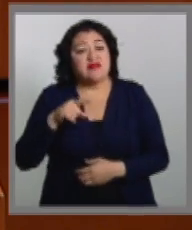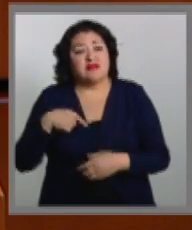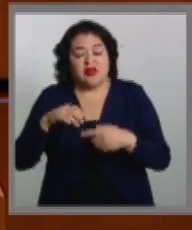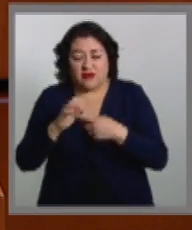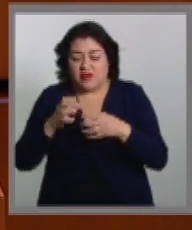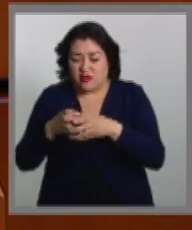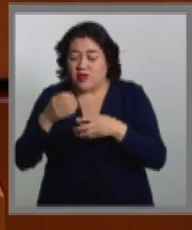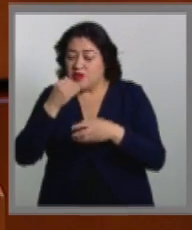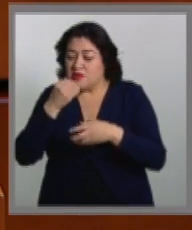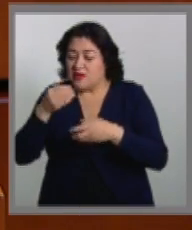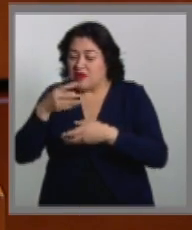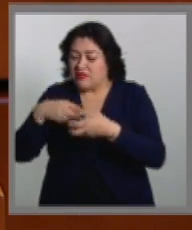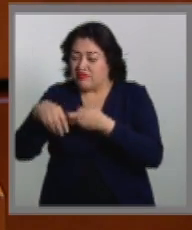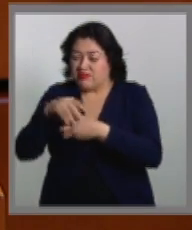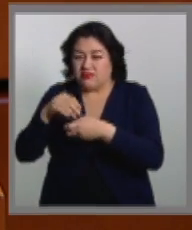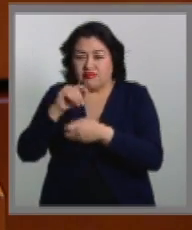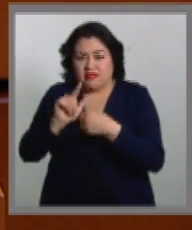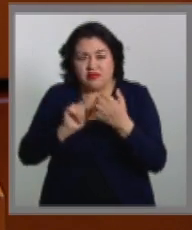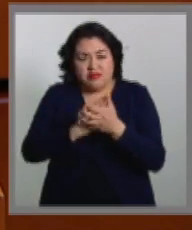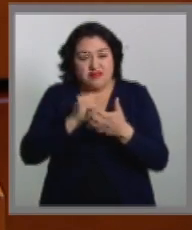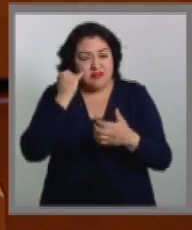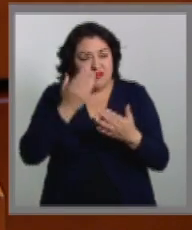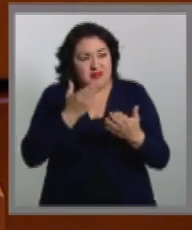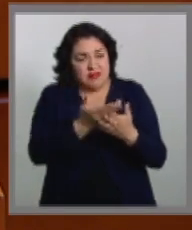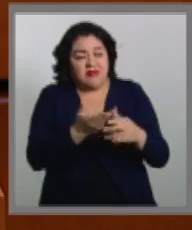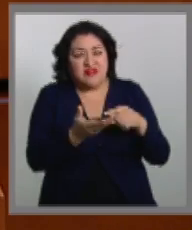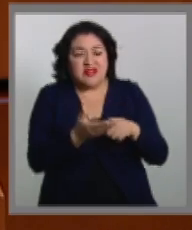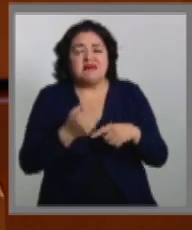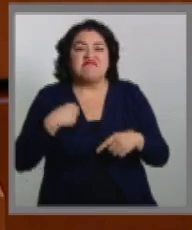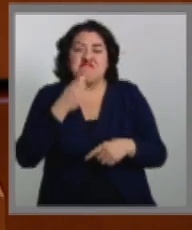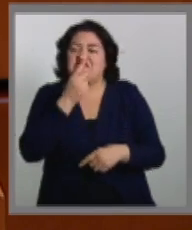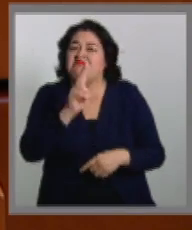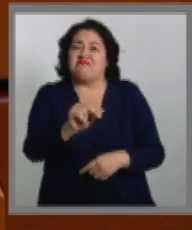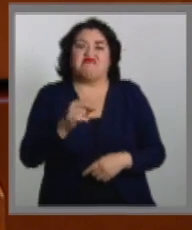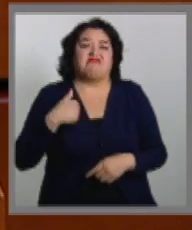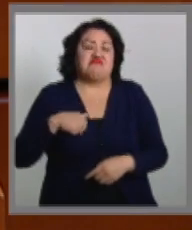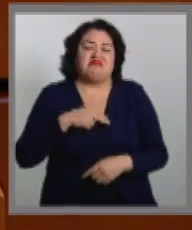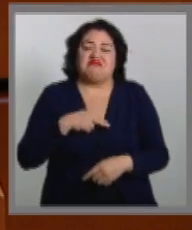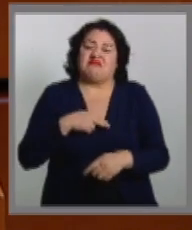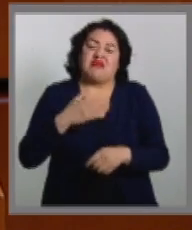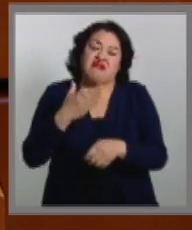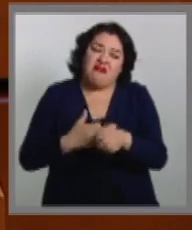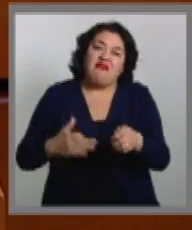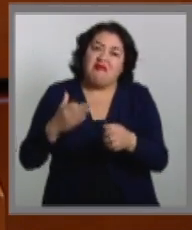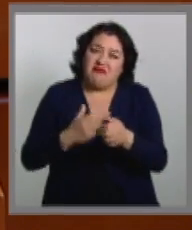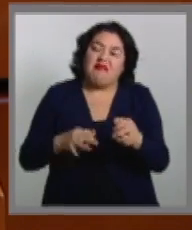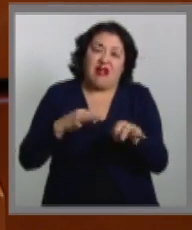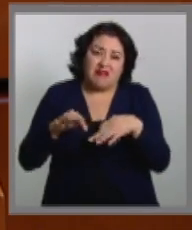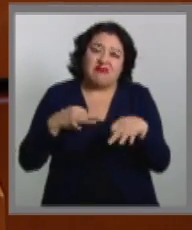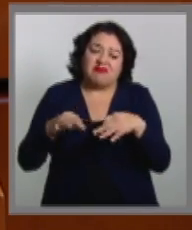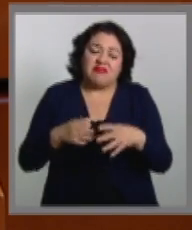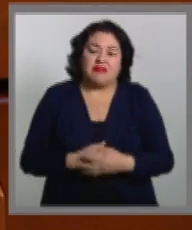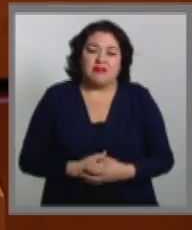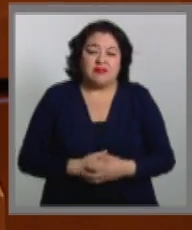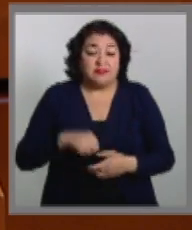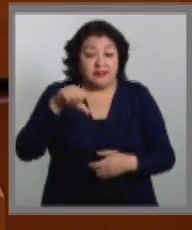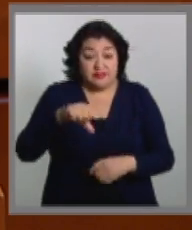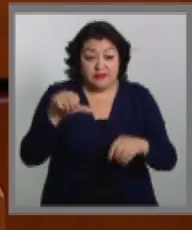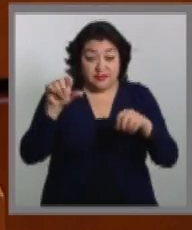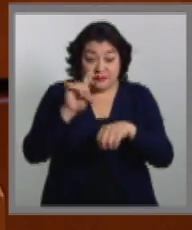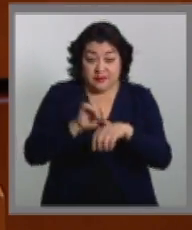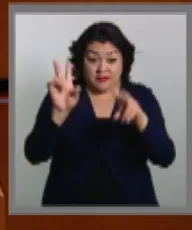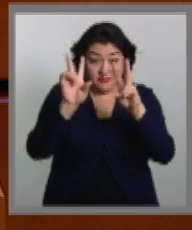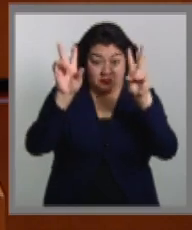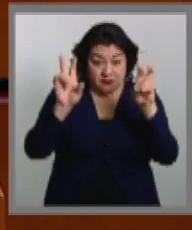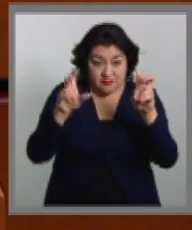autosuficiencia alimentaria estamos planteando este tipo de rezago. En relación al tema que nos ocupa, tenemos que